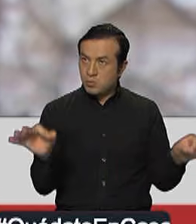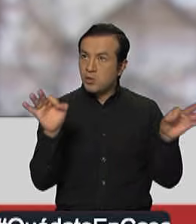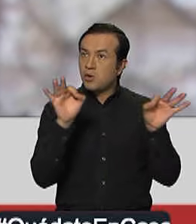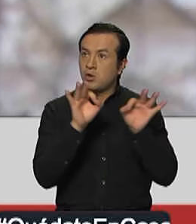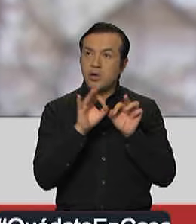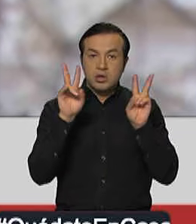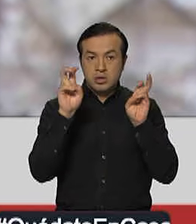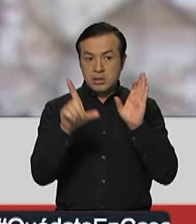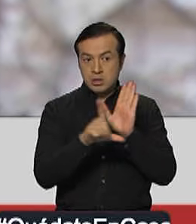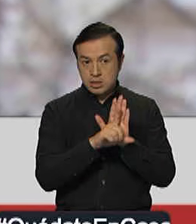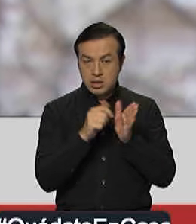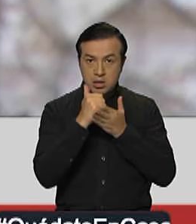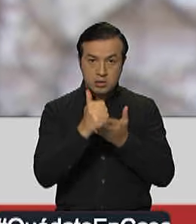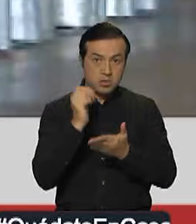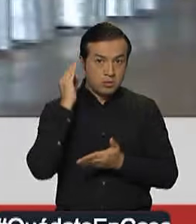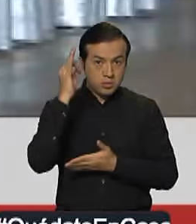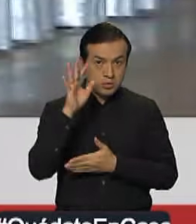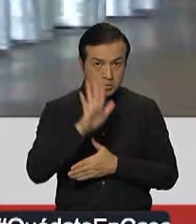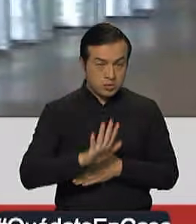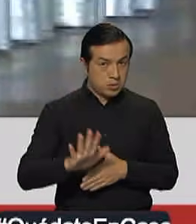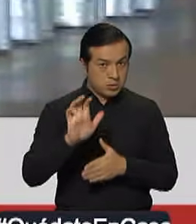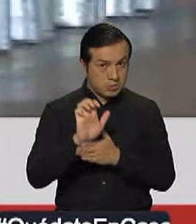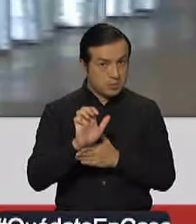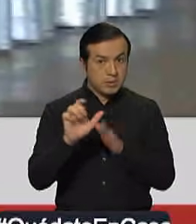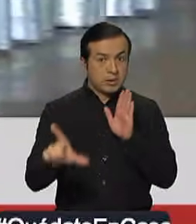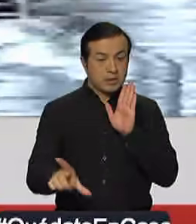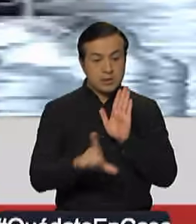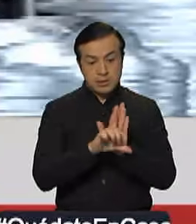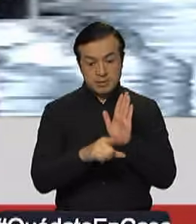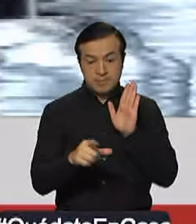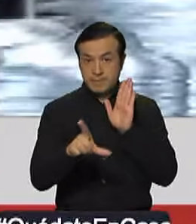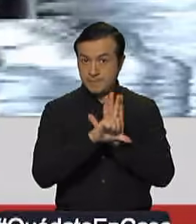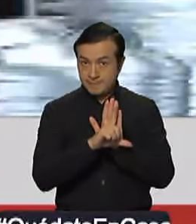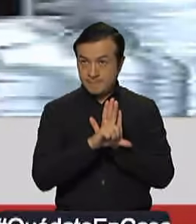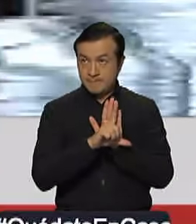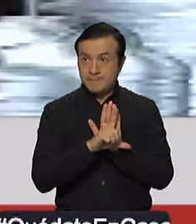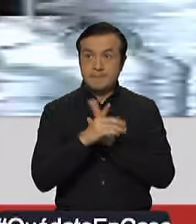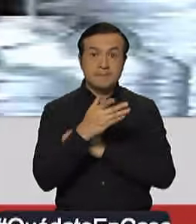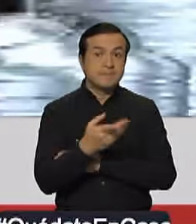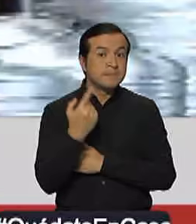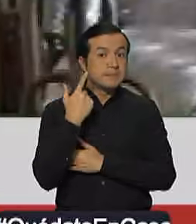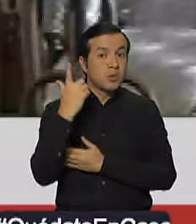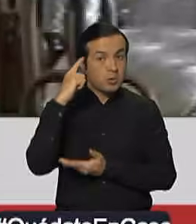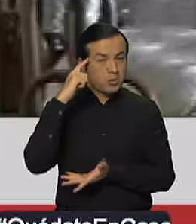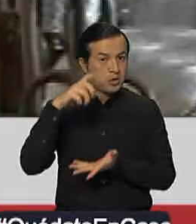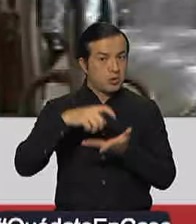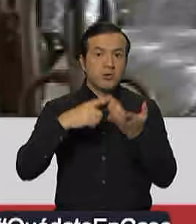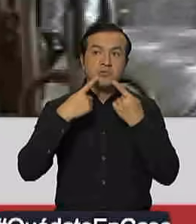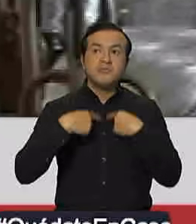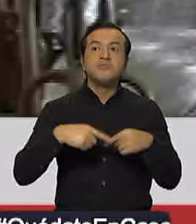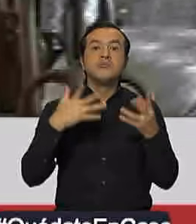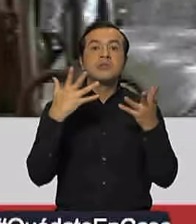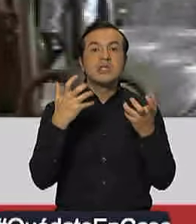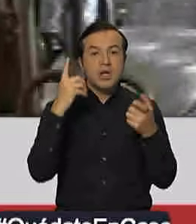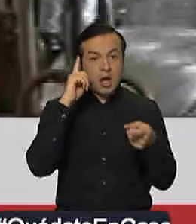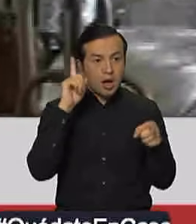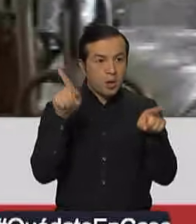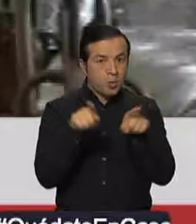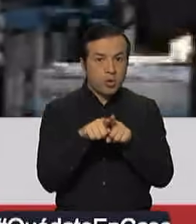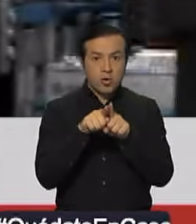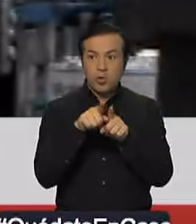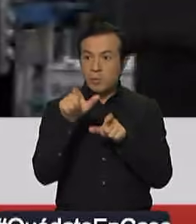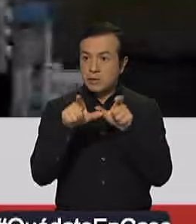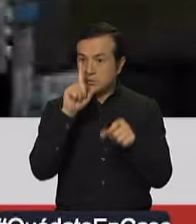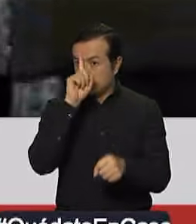lo fundamental que es esta norma para el futuro del Ecuador. Con la ley humanitaria, acotó el jefe de gabinete de gobierno, se prioriza el acuerdo para evitar